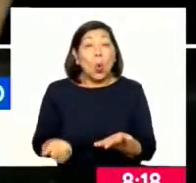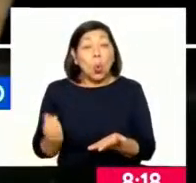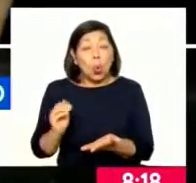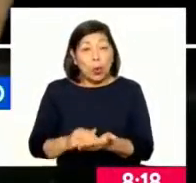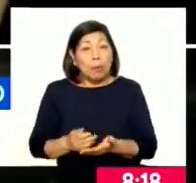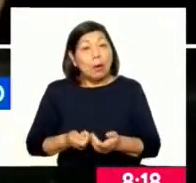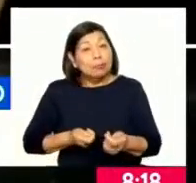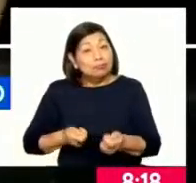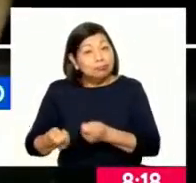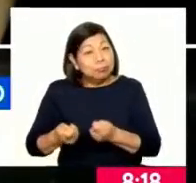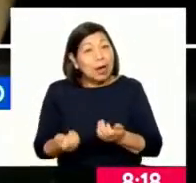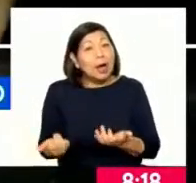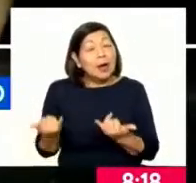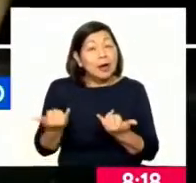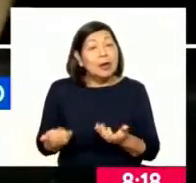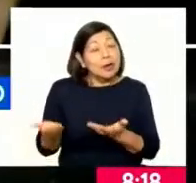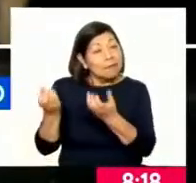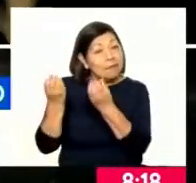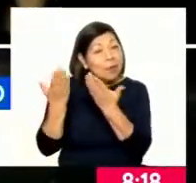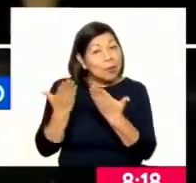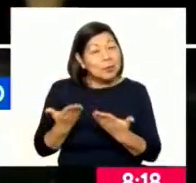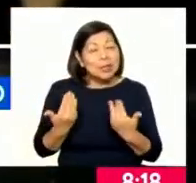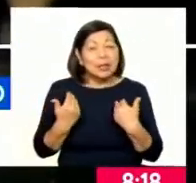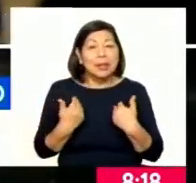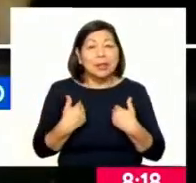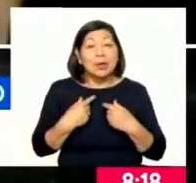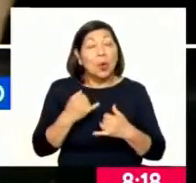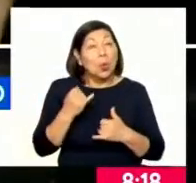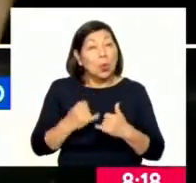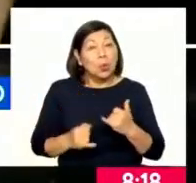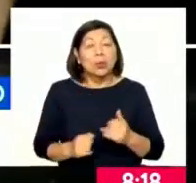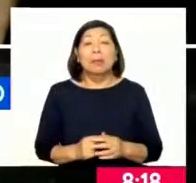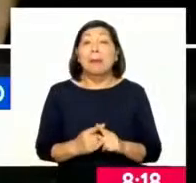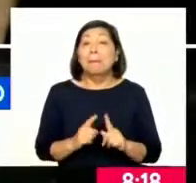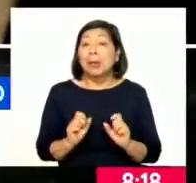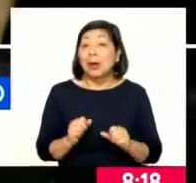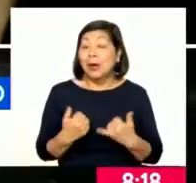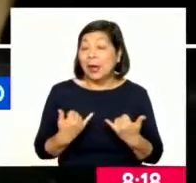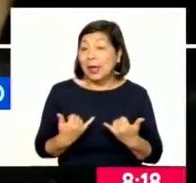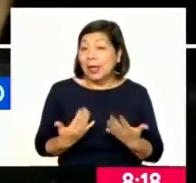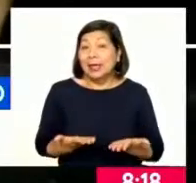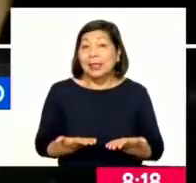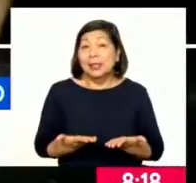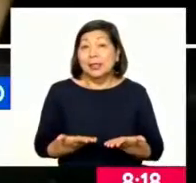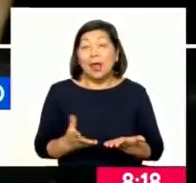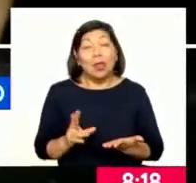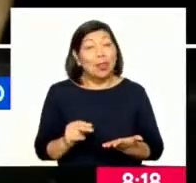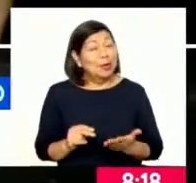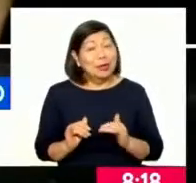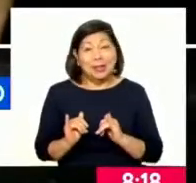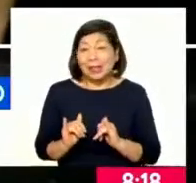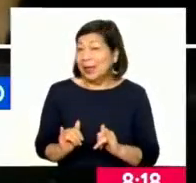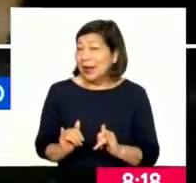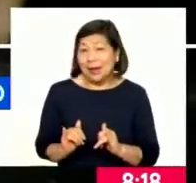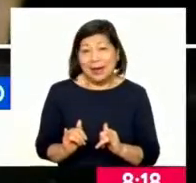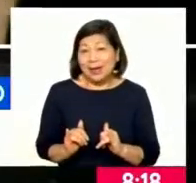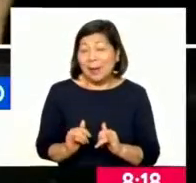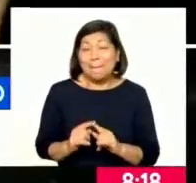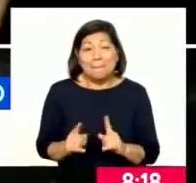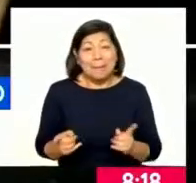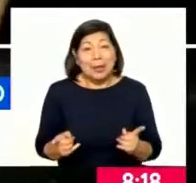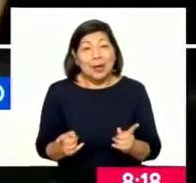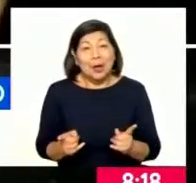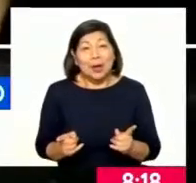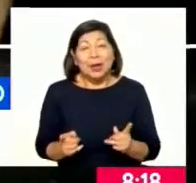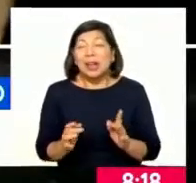de alguna manera actualizar la información que se tenía a octubre último, ¿no? Sin embargo, este aspecto no debería dejarse a discrecionalidad